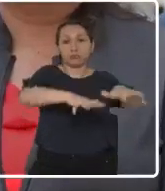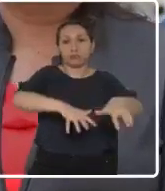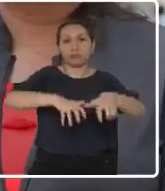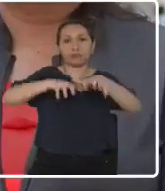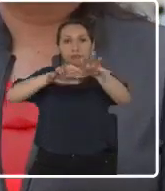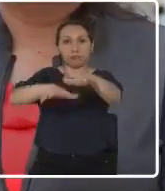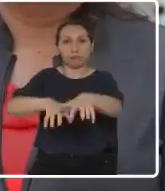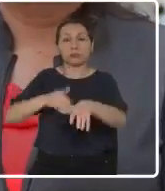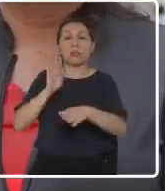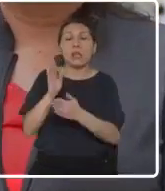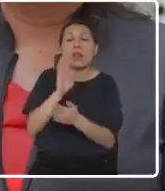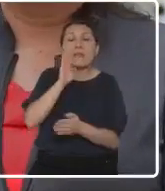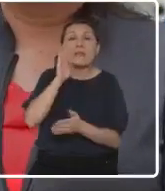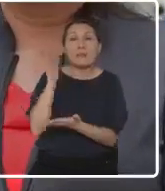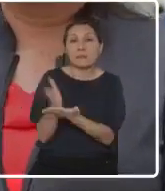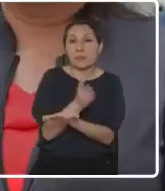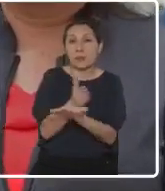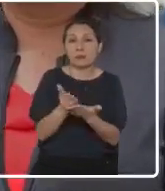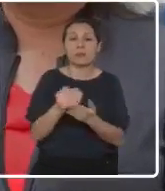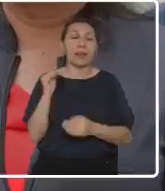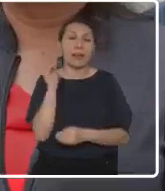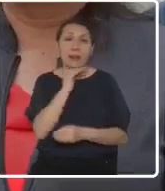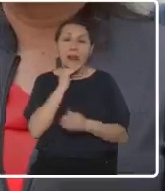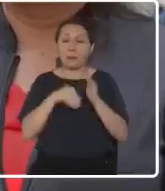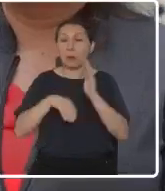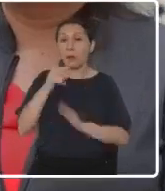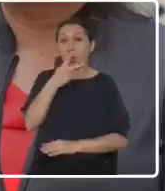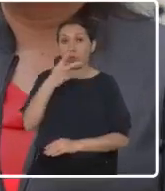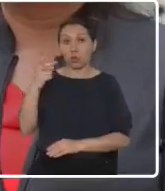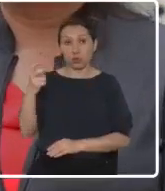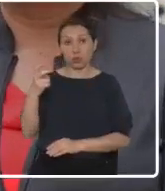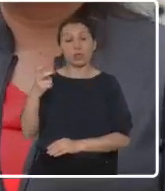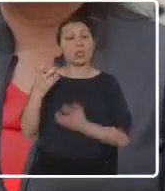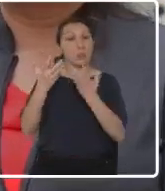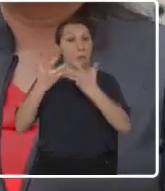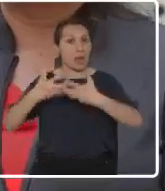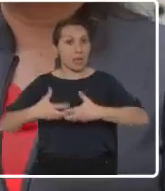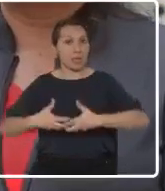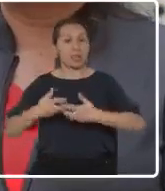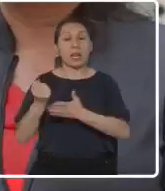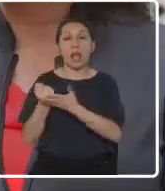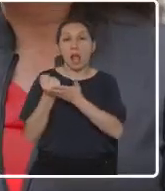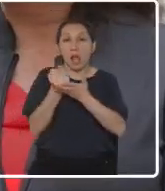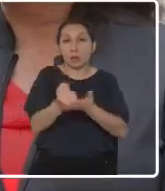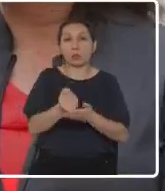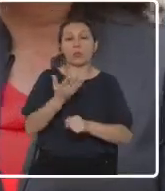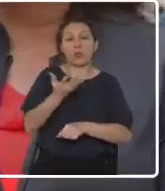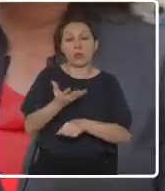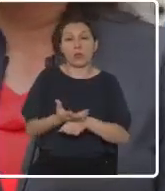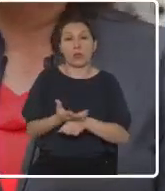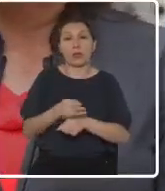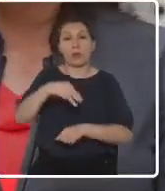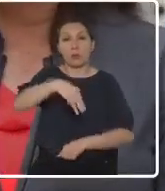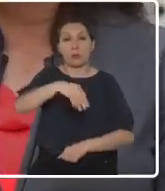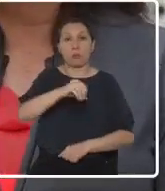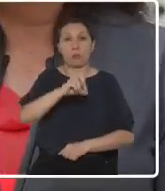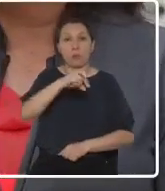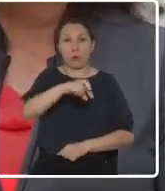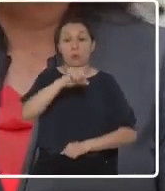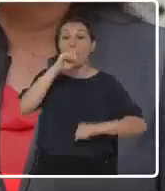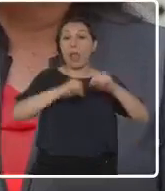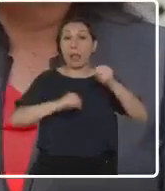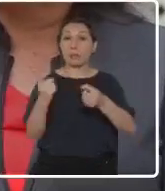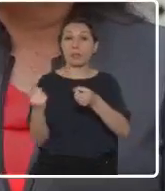terreno removiendo escombros. Vamos a llegar rápidamente a más de 200 y en esta se cuenta con la colaboración del MOP, de las